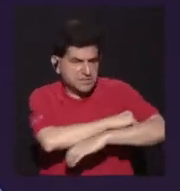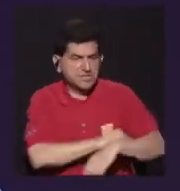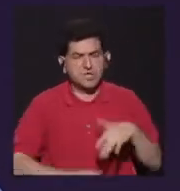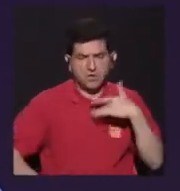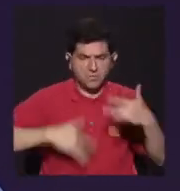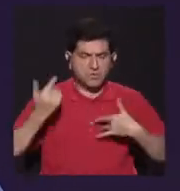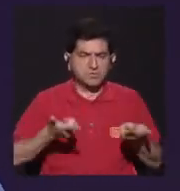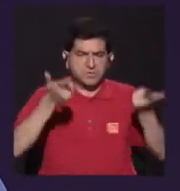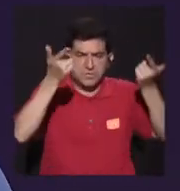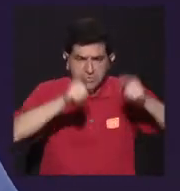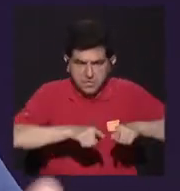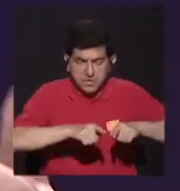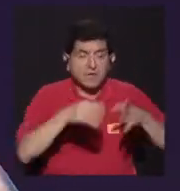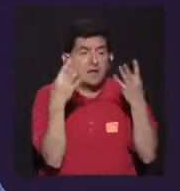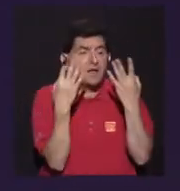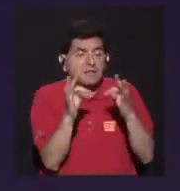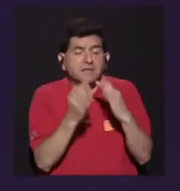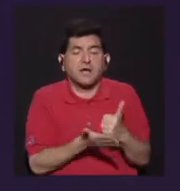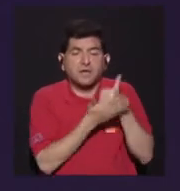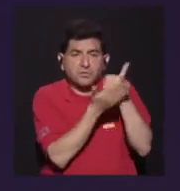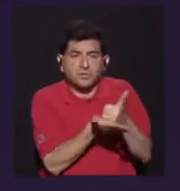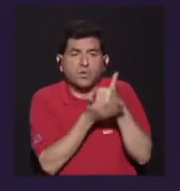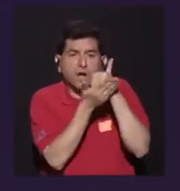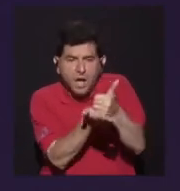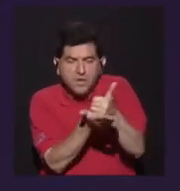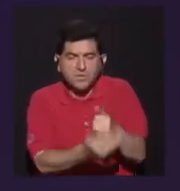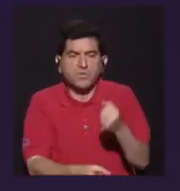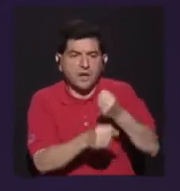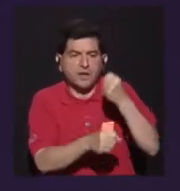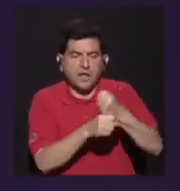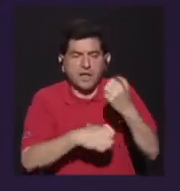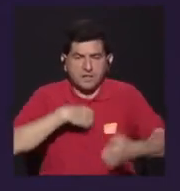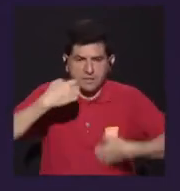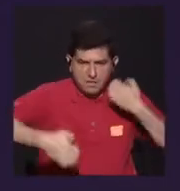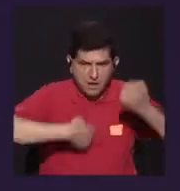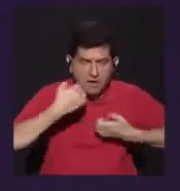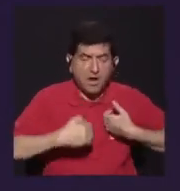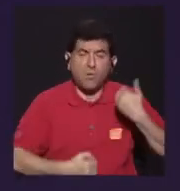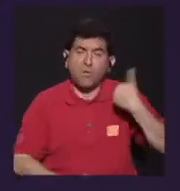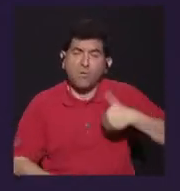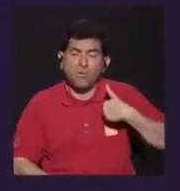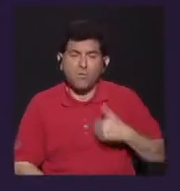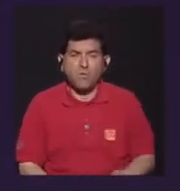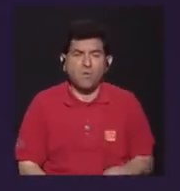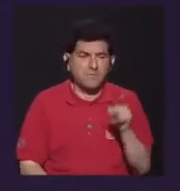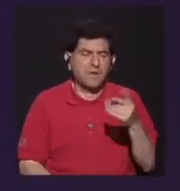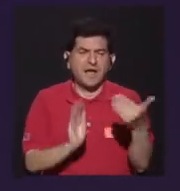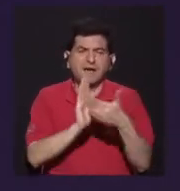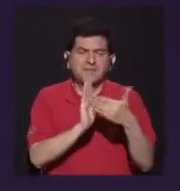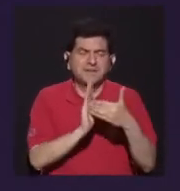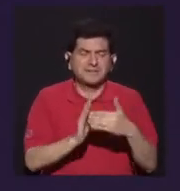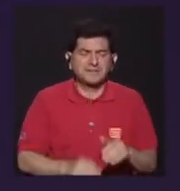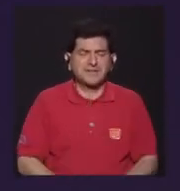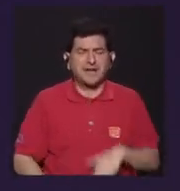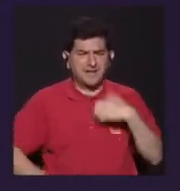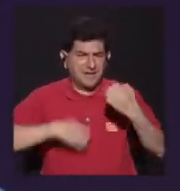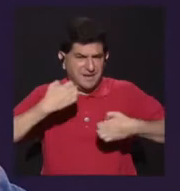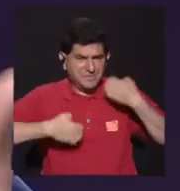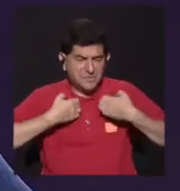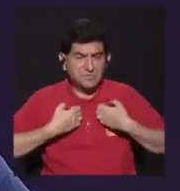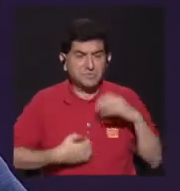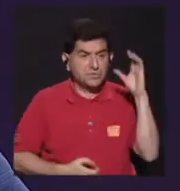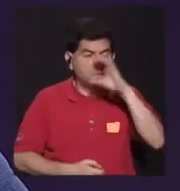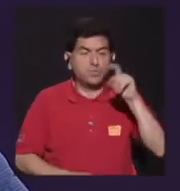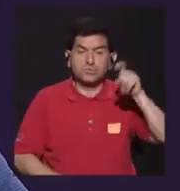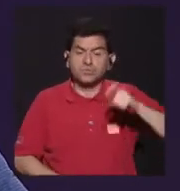que les pasa, y tratando de ayudarle en la labor emocional, porque cuando un hombre es tocado en la parte emocional es cuando busca